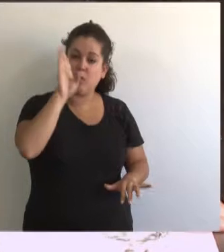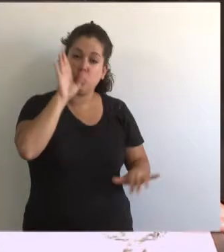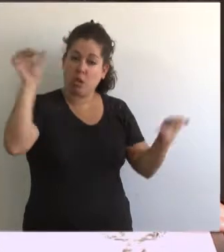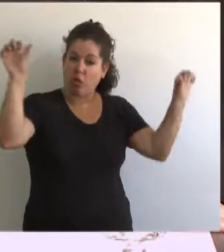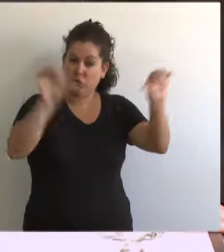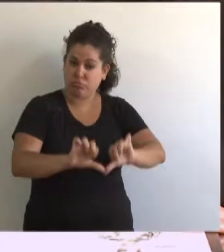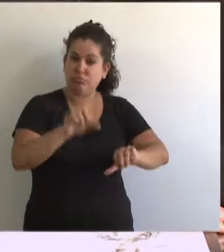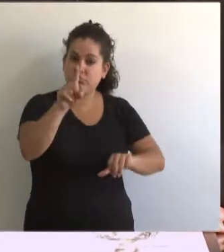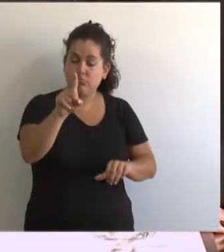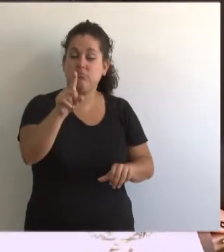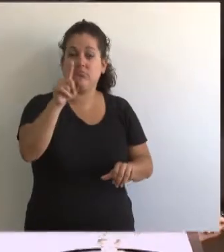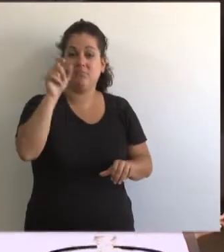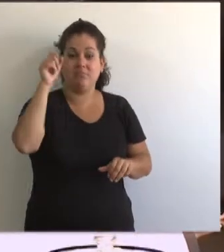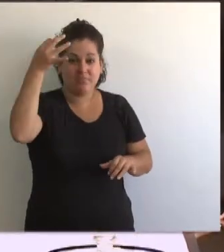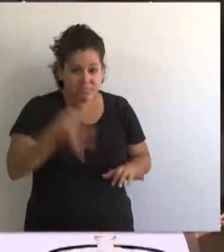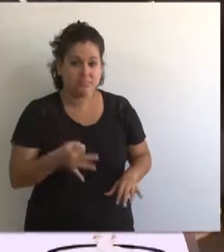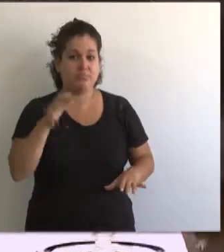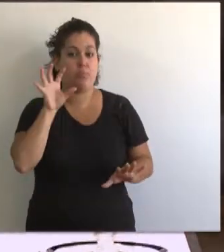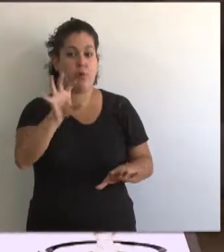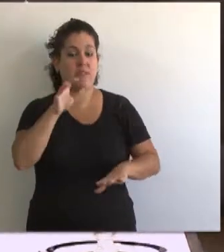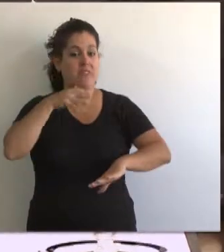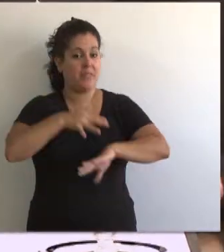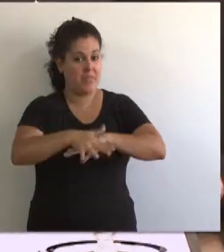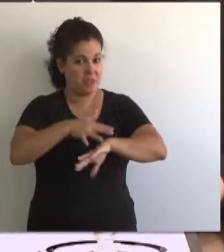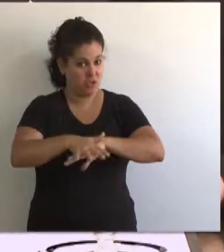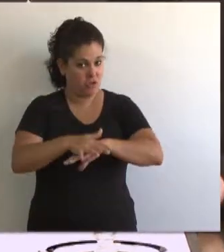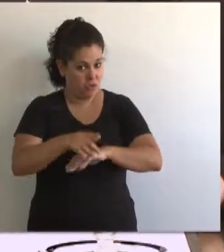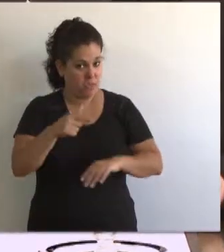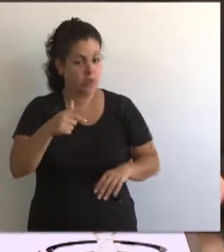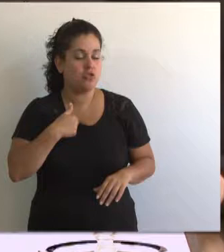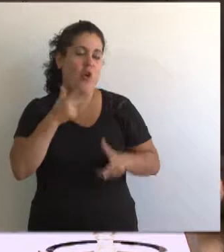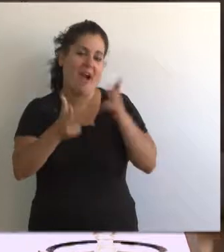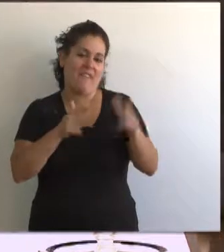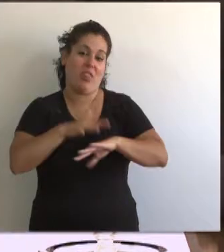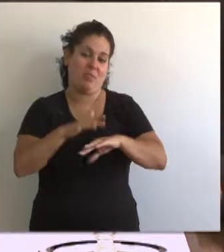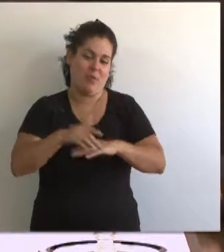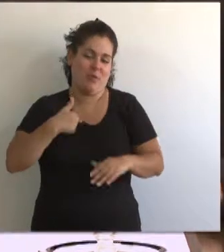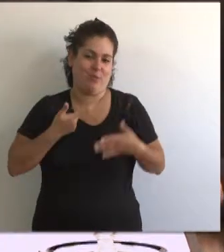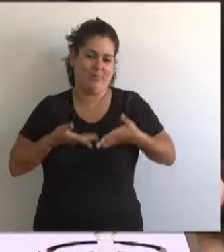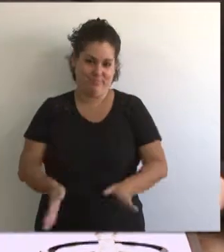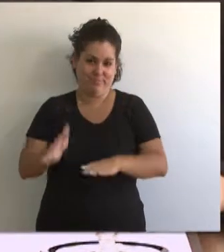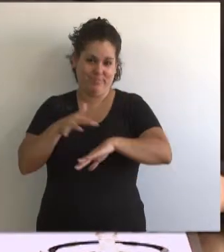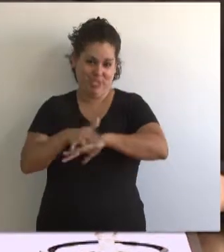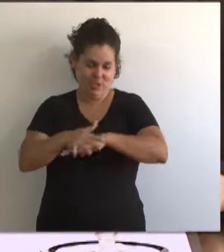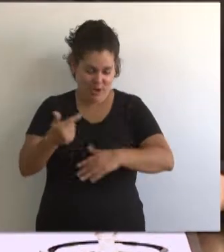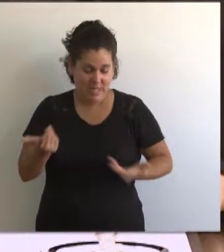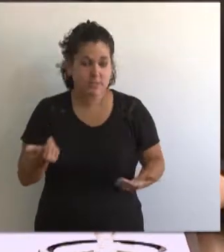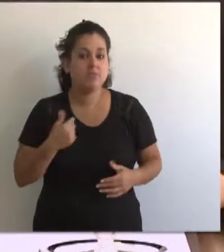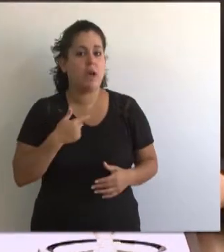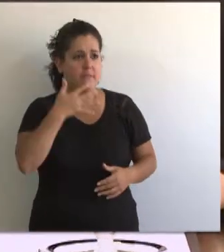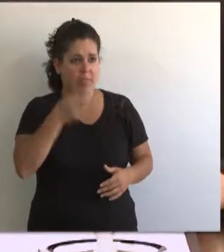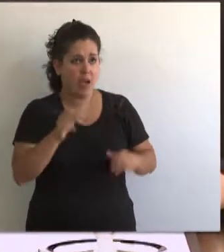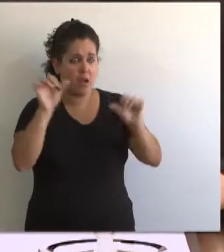que después se expandió a gran parte del mundo, en Misiones en particular, pero en la región, hablo de Misiones, yo vengo de la